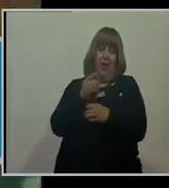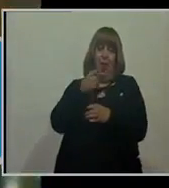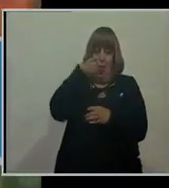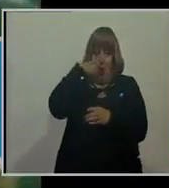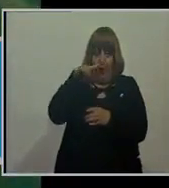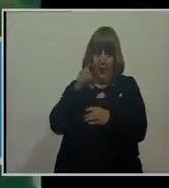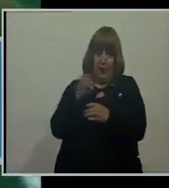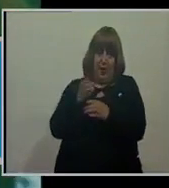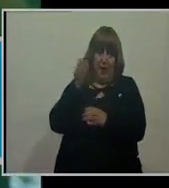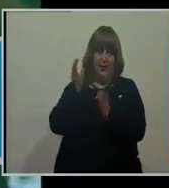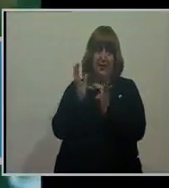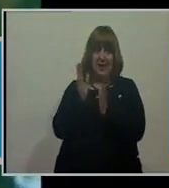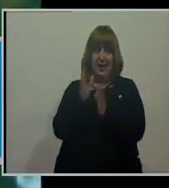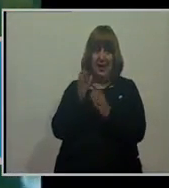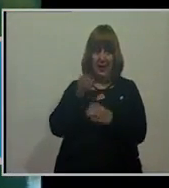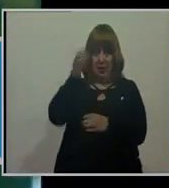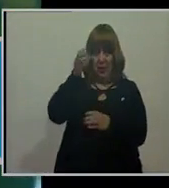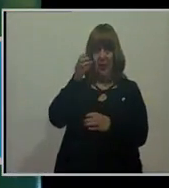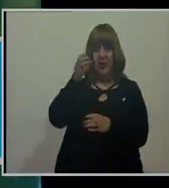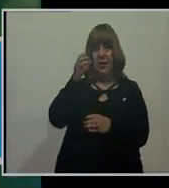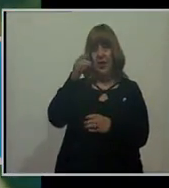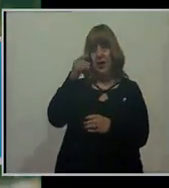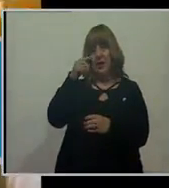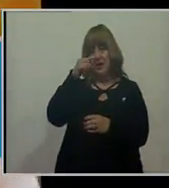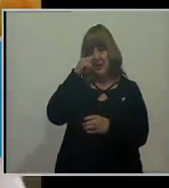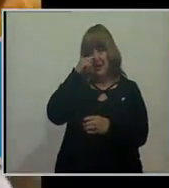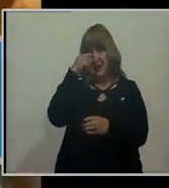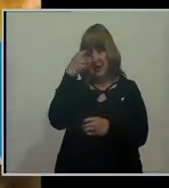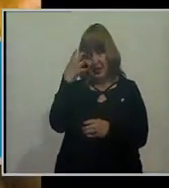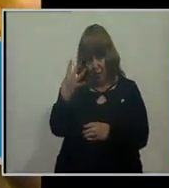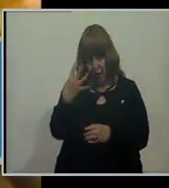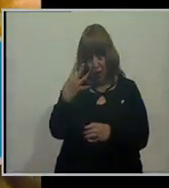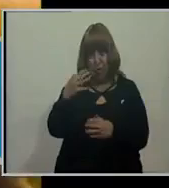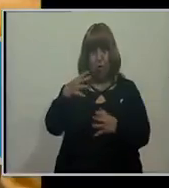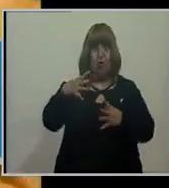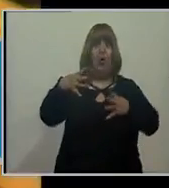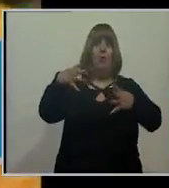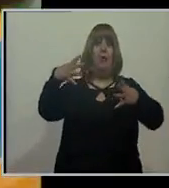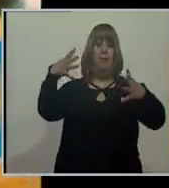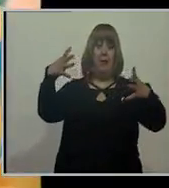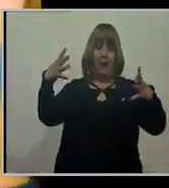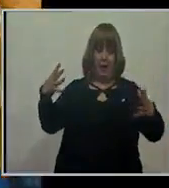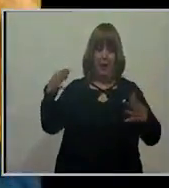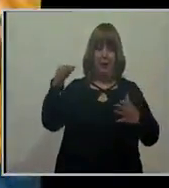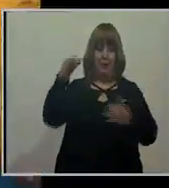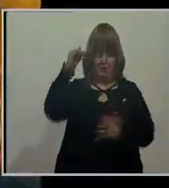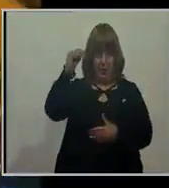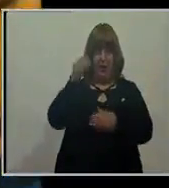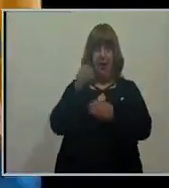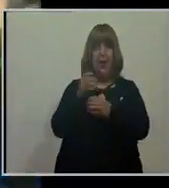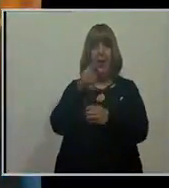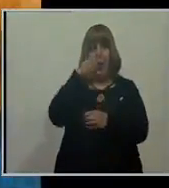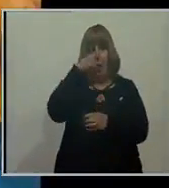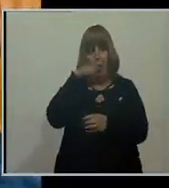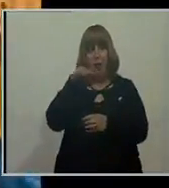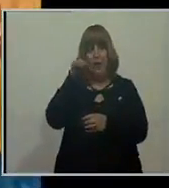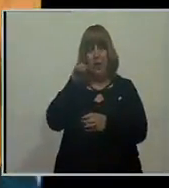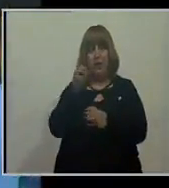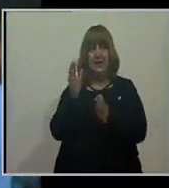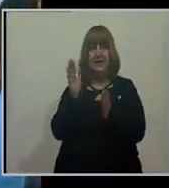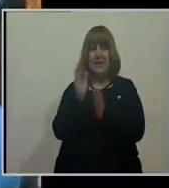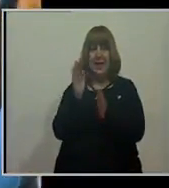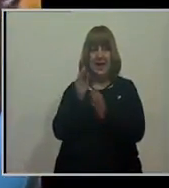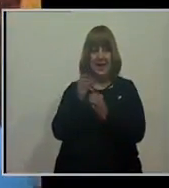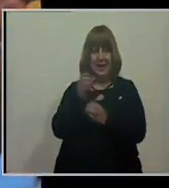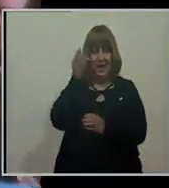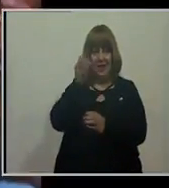por última vez se entrega, a partir del 74 tendremos una nueva Copa. La última vez que vamos a ver la